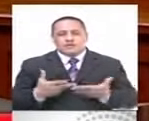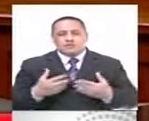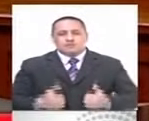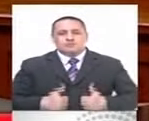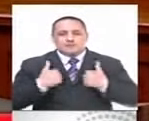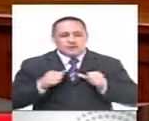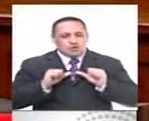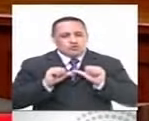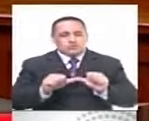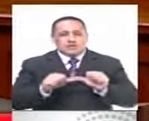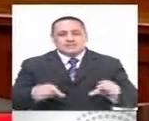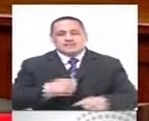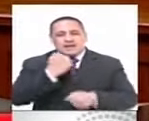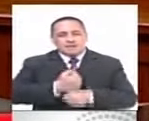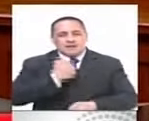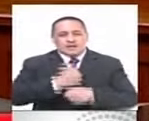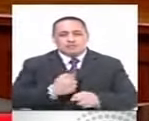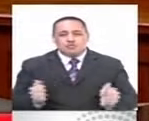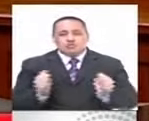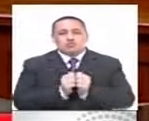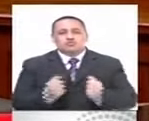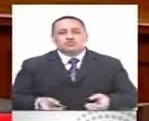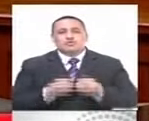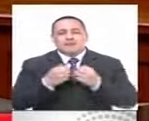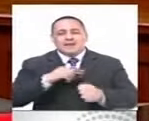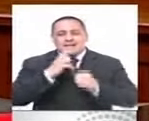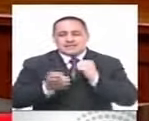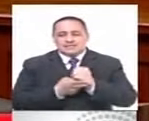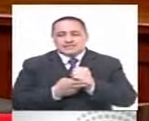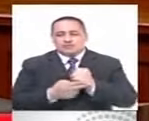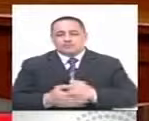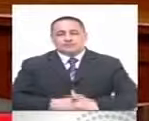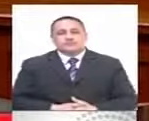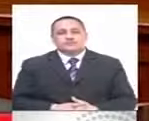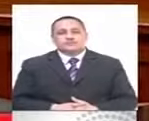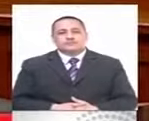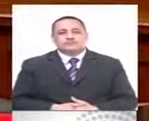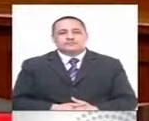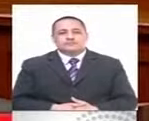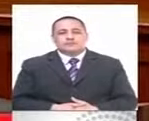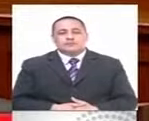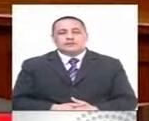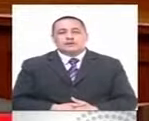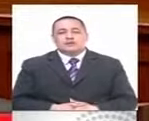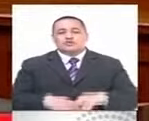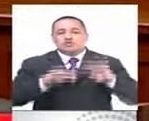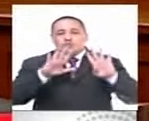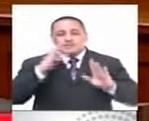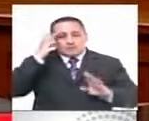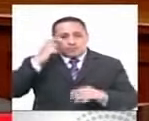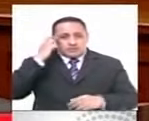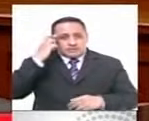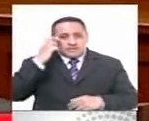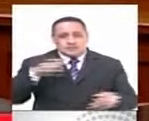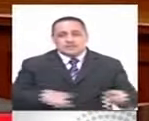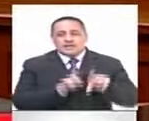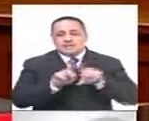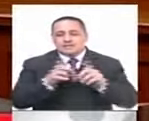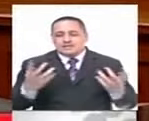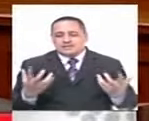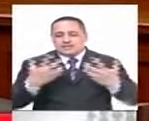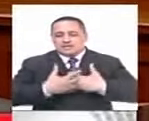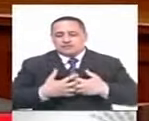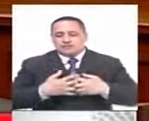subsistir. Trabajaremos juntos para garantizarlo. Novena política,